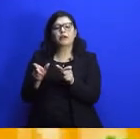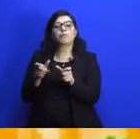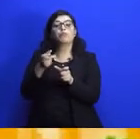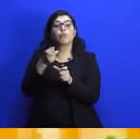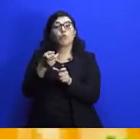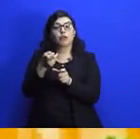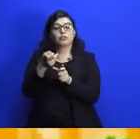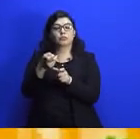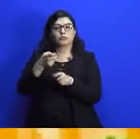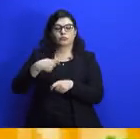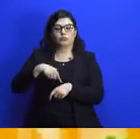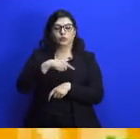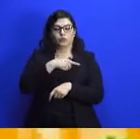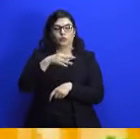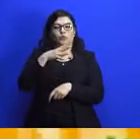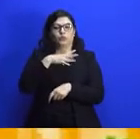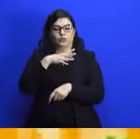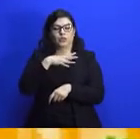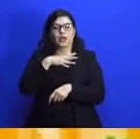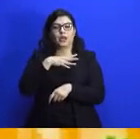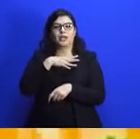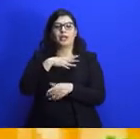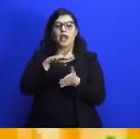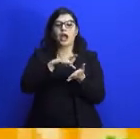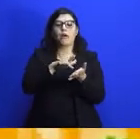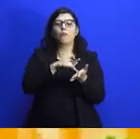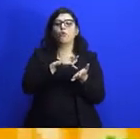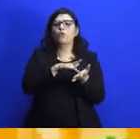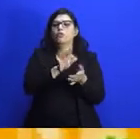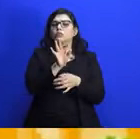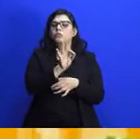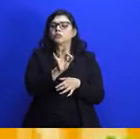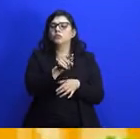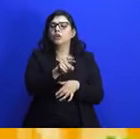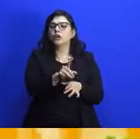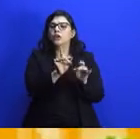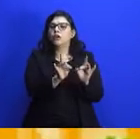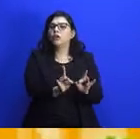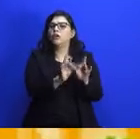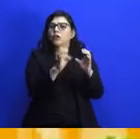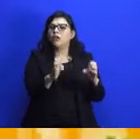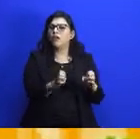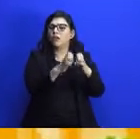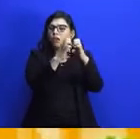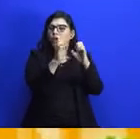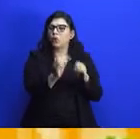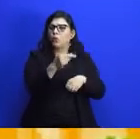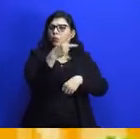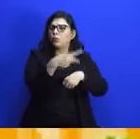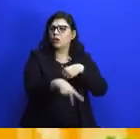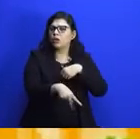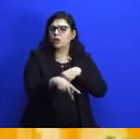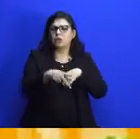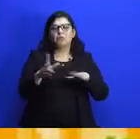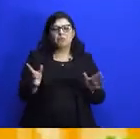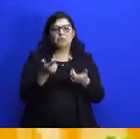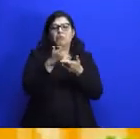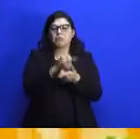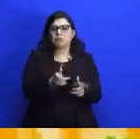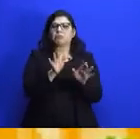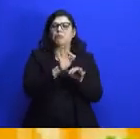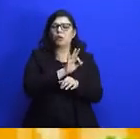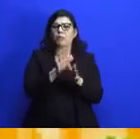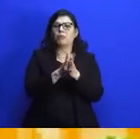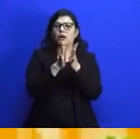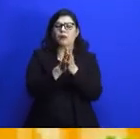en nuestras unidades contamos con mecanismos de apoyo ante situaciones de emergencia o peligro disponibles para todos. Por